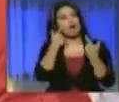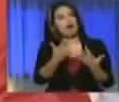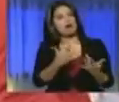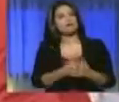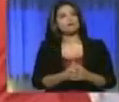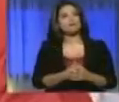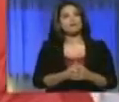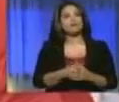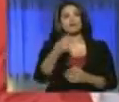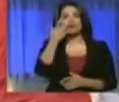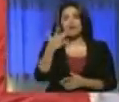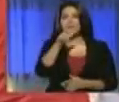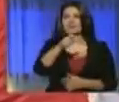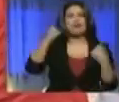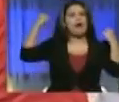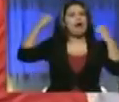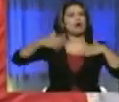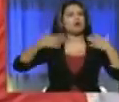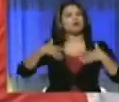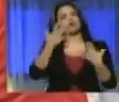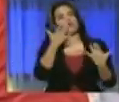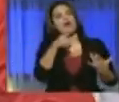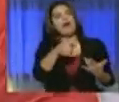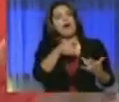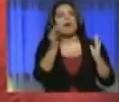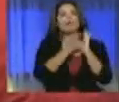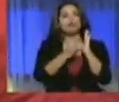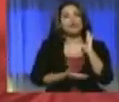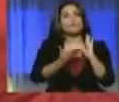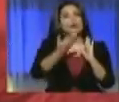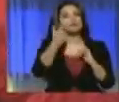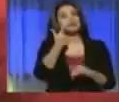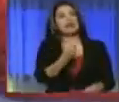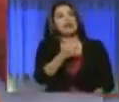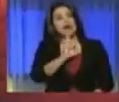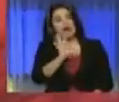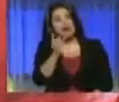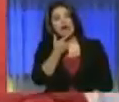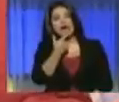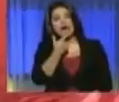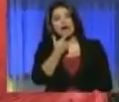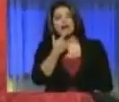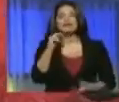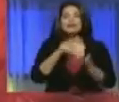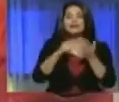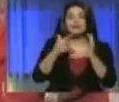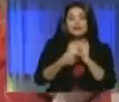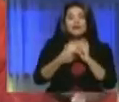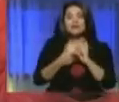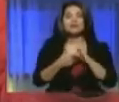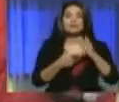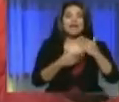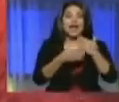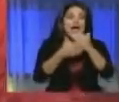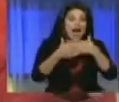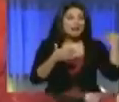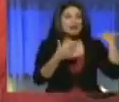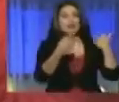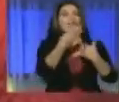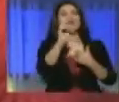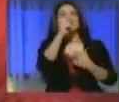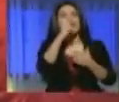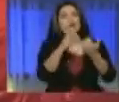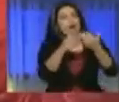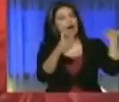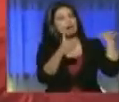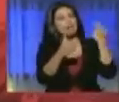marcas. Entonces significa, presidente, que también nosotros, sacando los 40 años de los vampiros, en 16 años, en 20 años